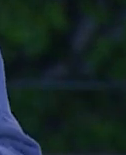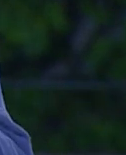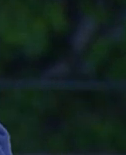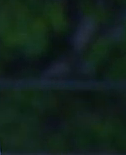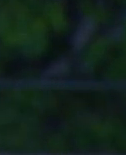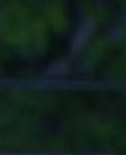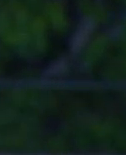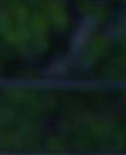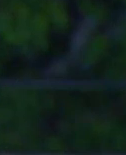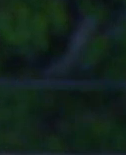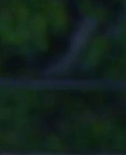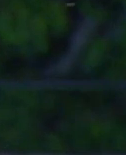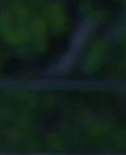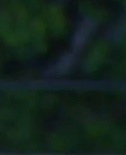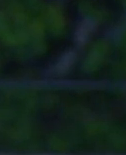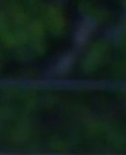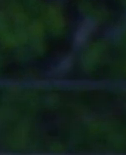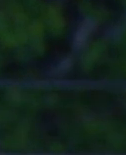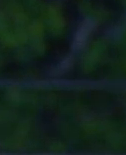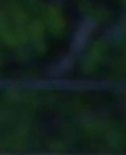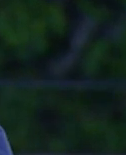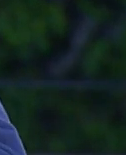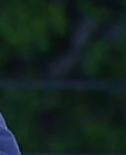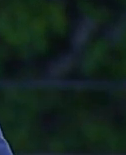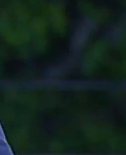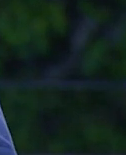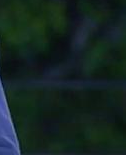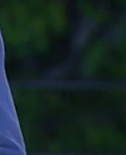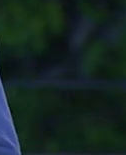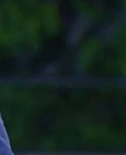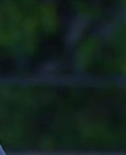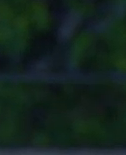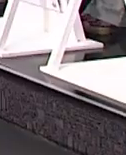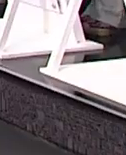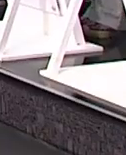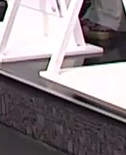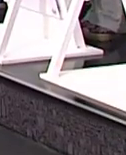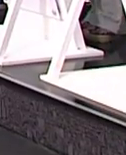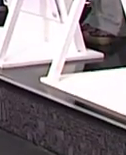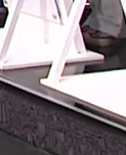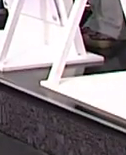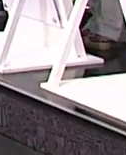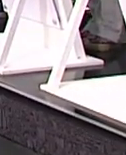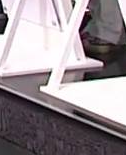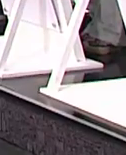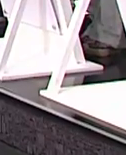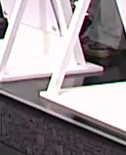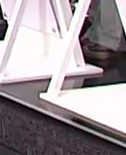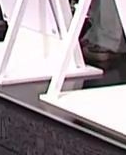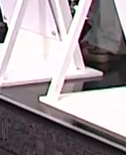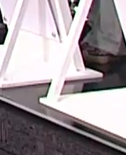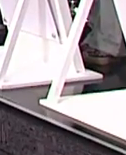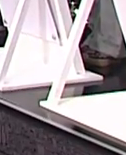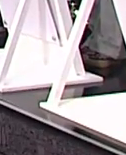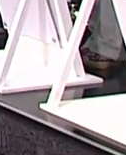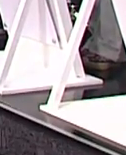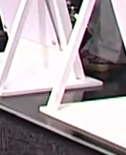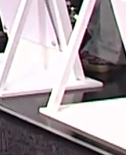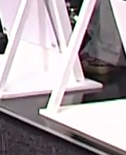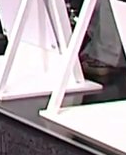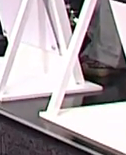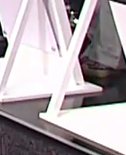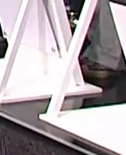también intensificar e incentivar la vivienda en Medellín. Pero en ese sentido, ¿cómo específicamente en